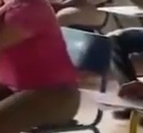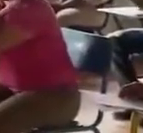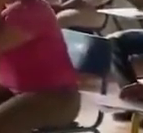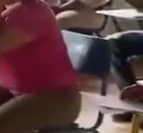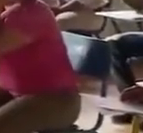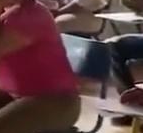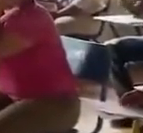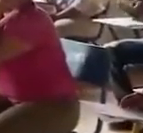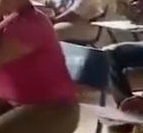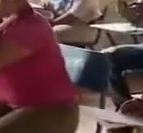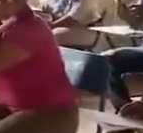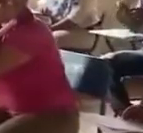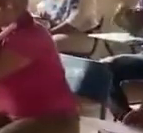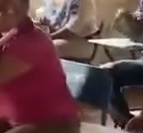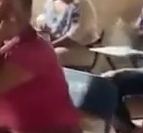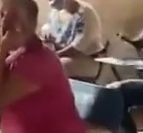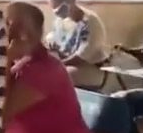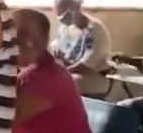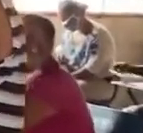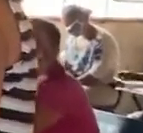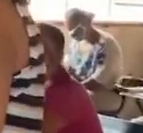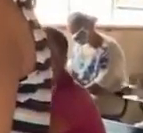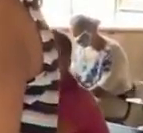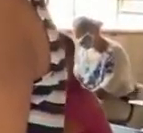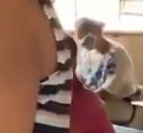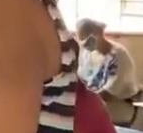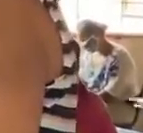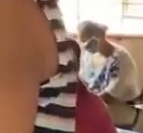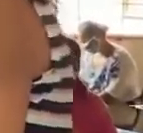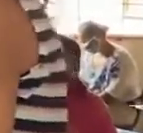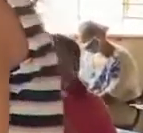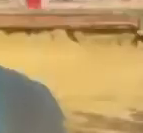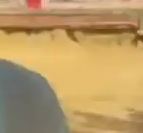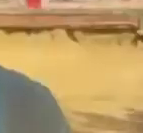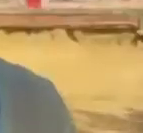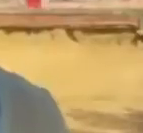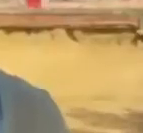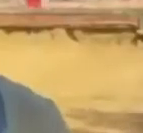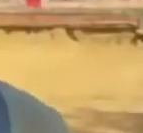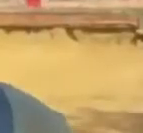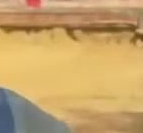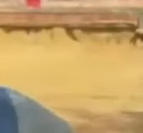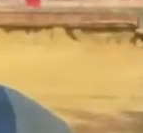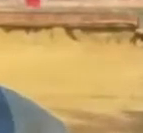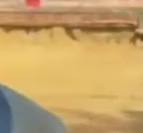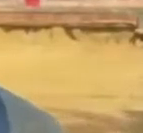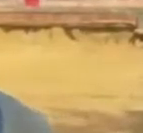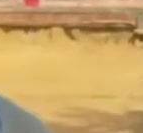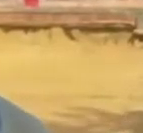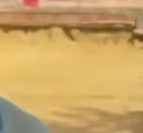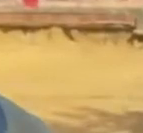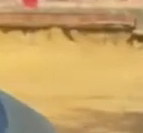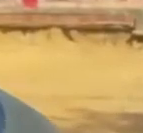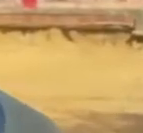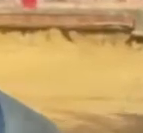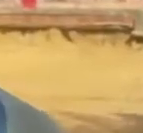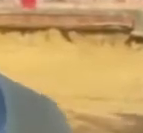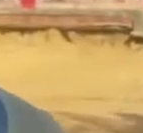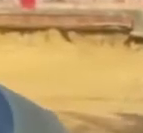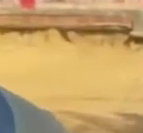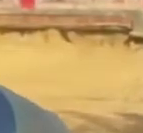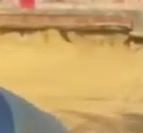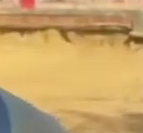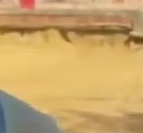ahora estamos contentos ya que ya tenemos nueva institución. Esto demuestra que el alcalde puede